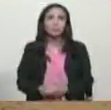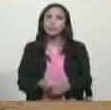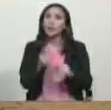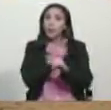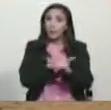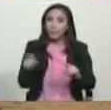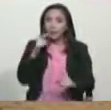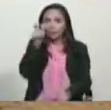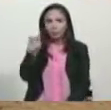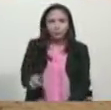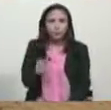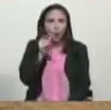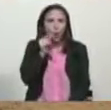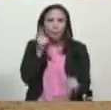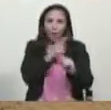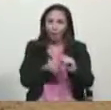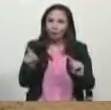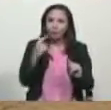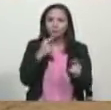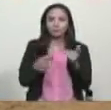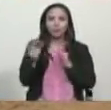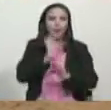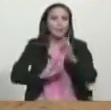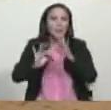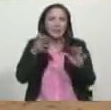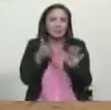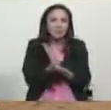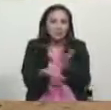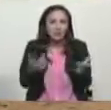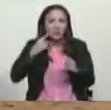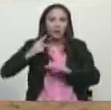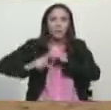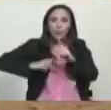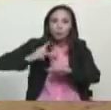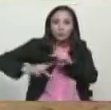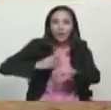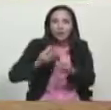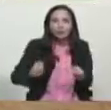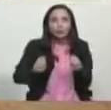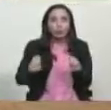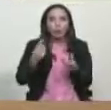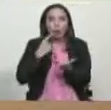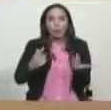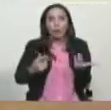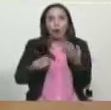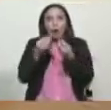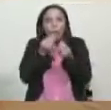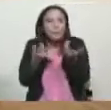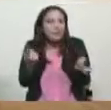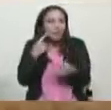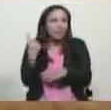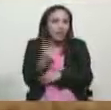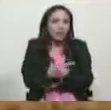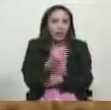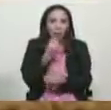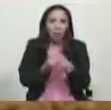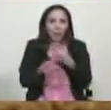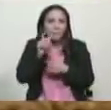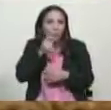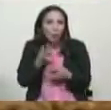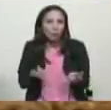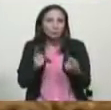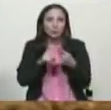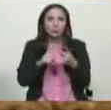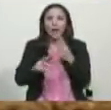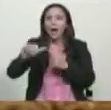David Denis nos explique un poco sobre el proceso, cuánto es la cantidad de alimentos por ave, cuánto es la cantidad